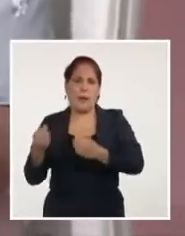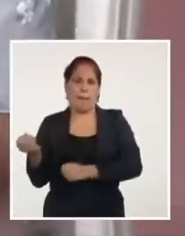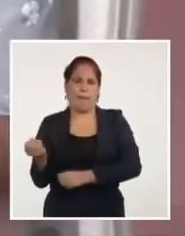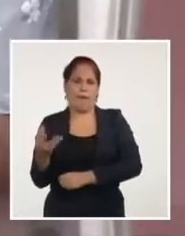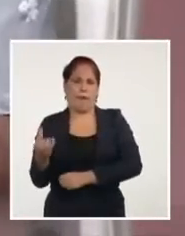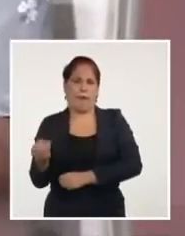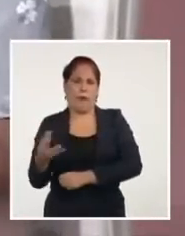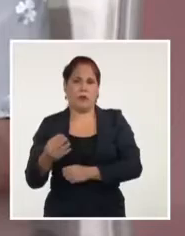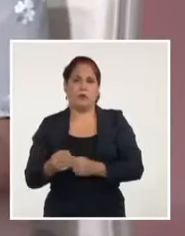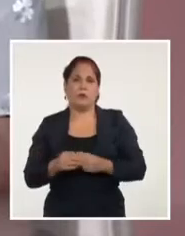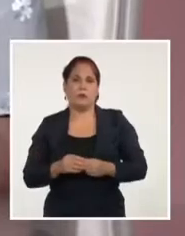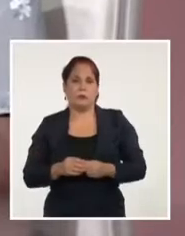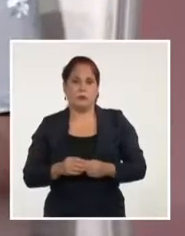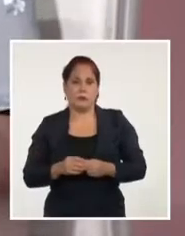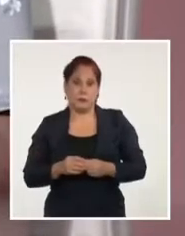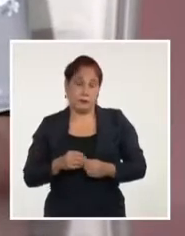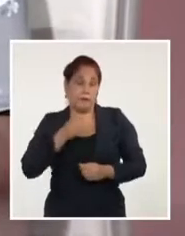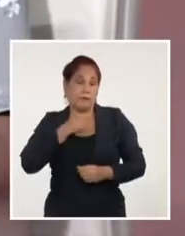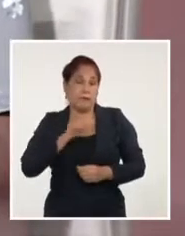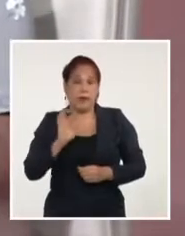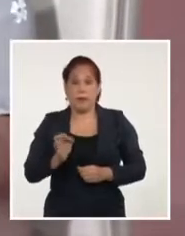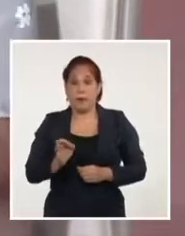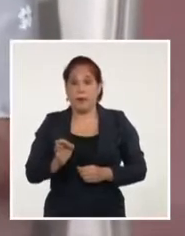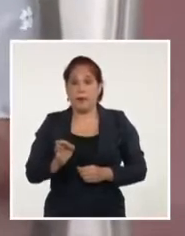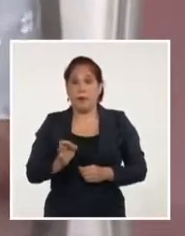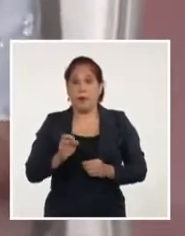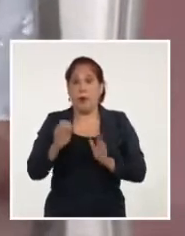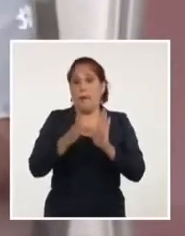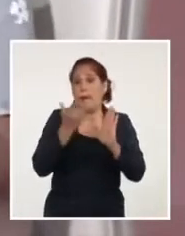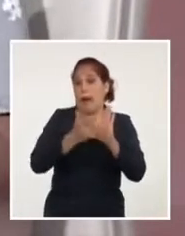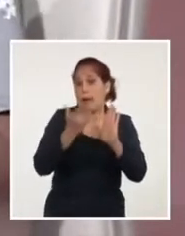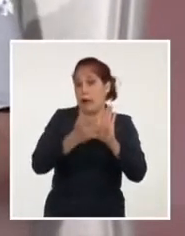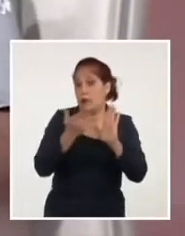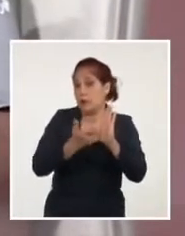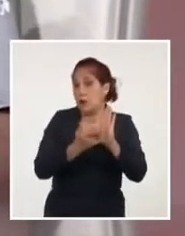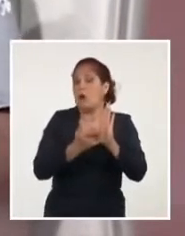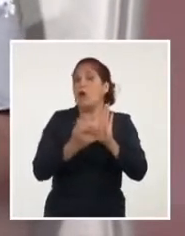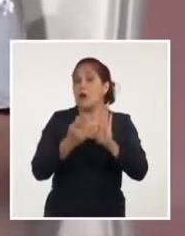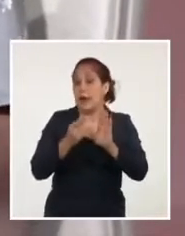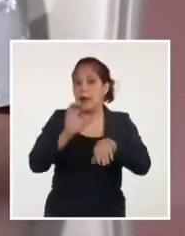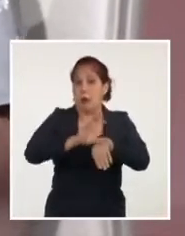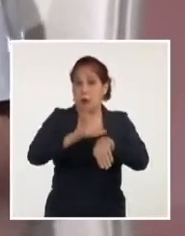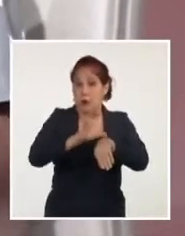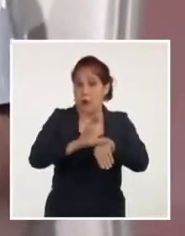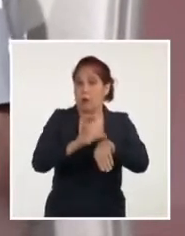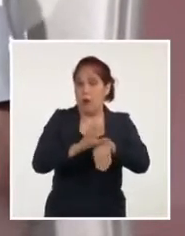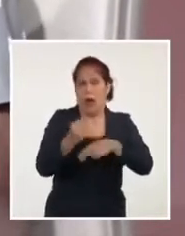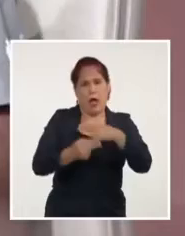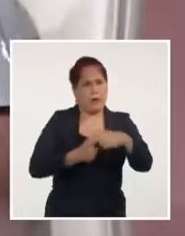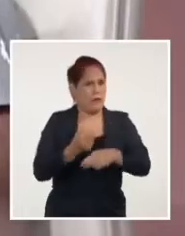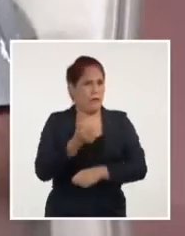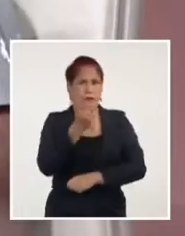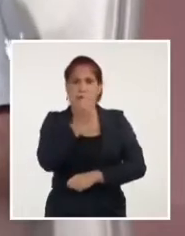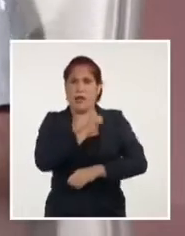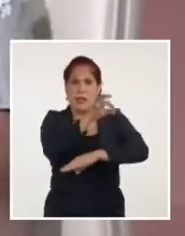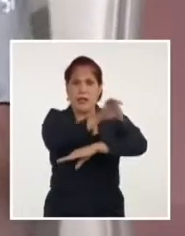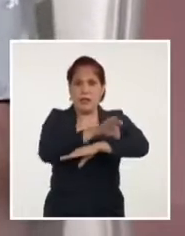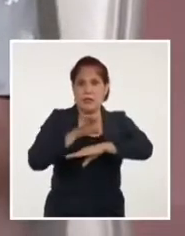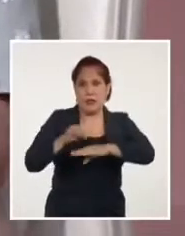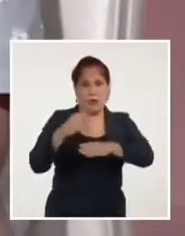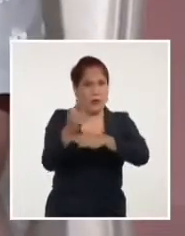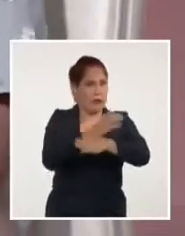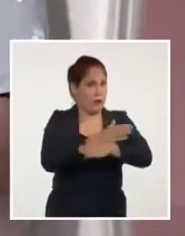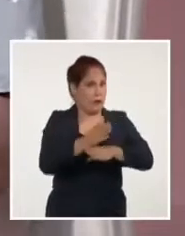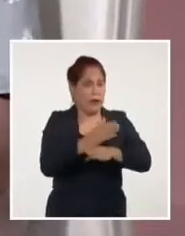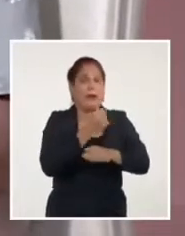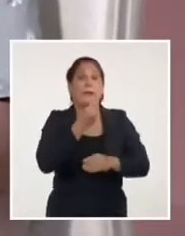partir de los propios artefactos, a partir de los propios software, a partir de los propios sistemas de diseño. Por tanto, es muy fácil montar y desmontar la realidad.